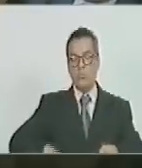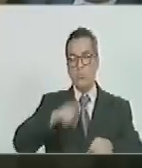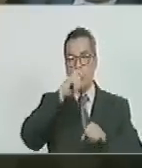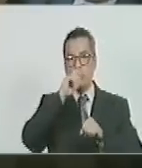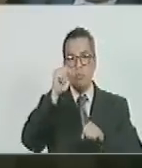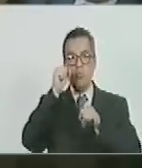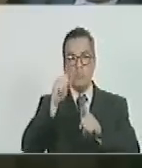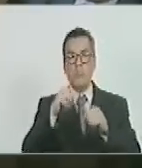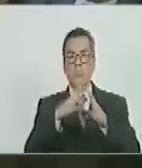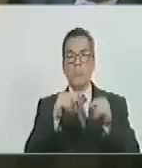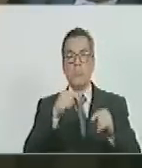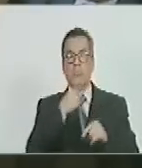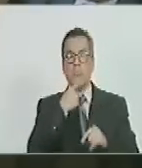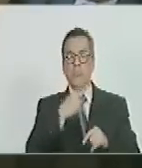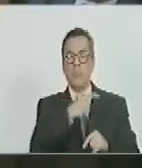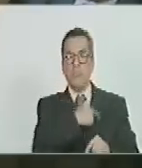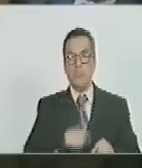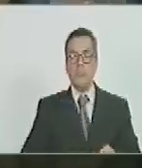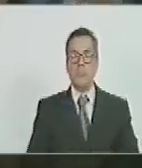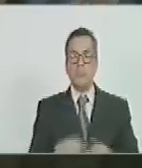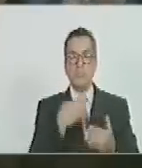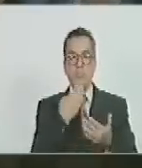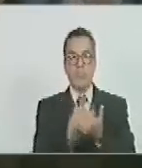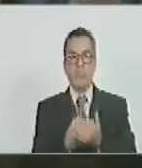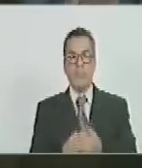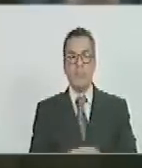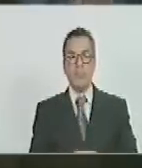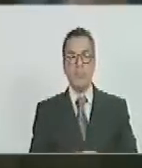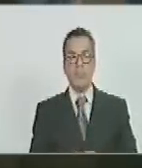Nicolás Maduro. Es todo, ciudadano presidente. Muchas gracias.